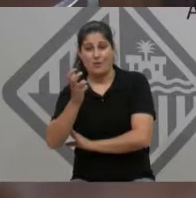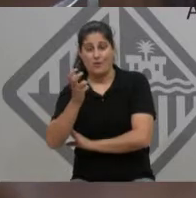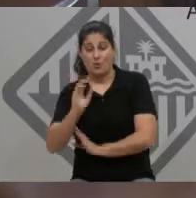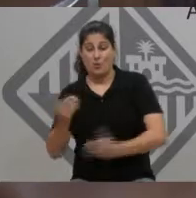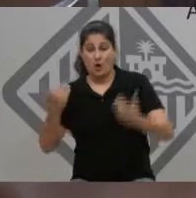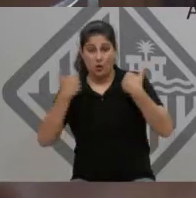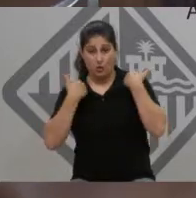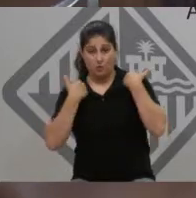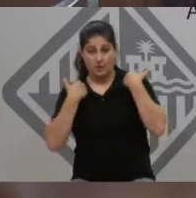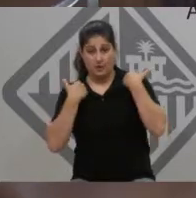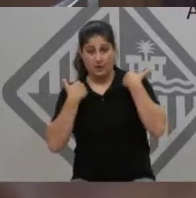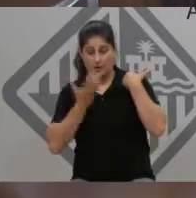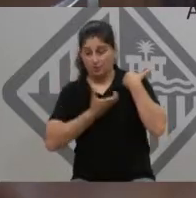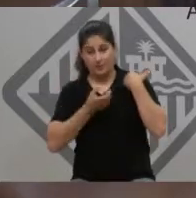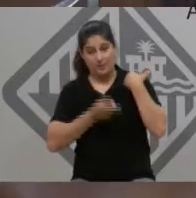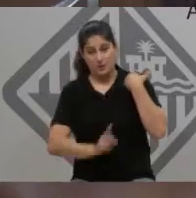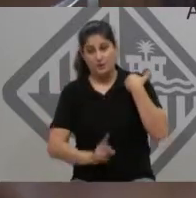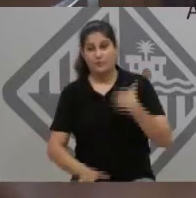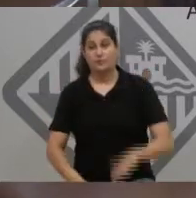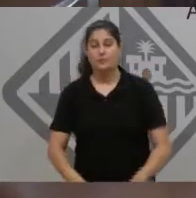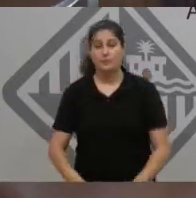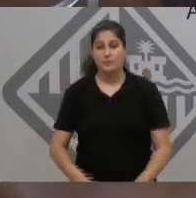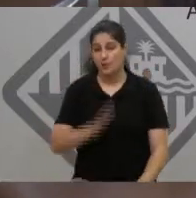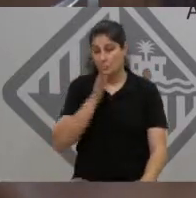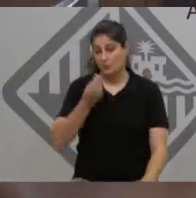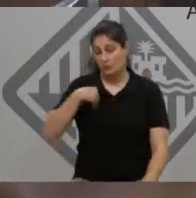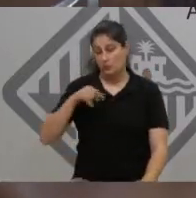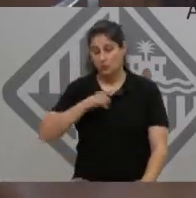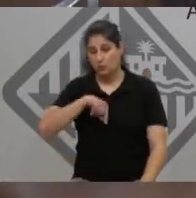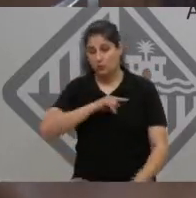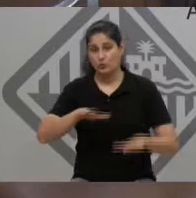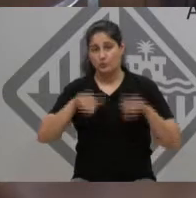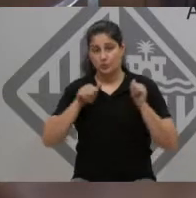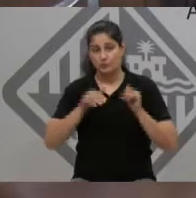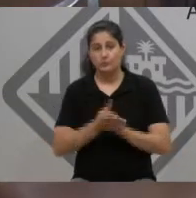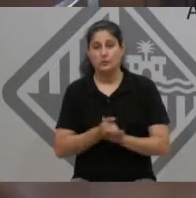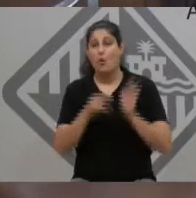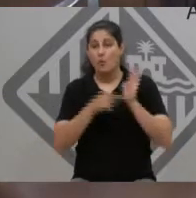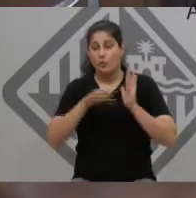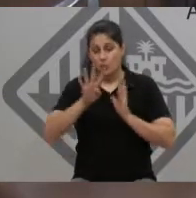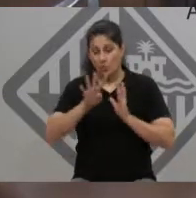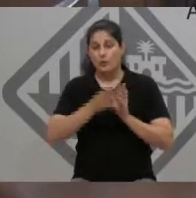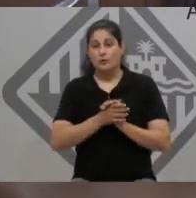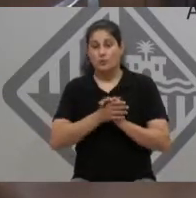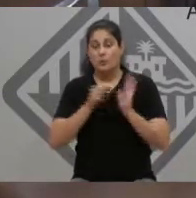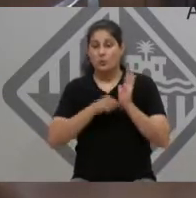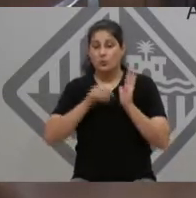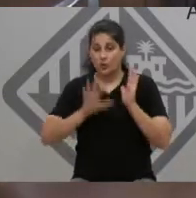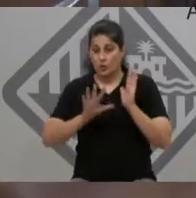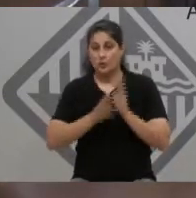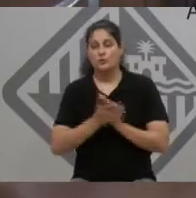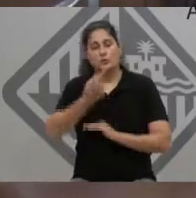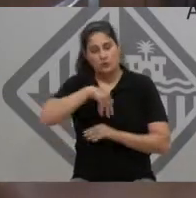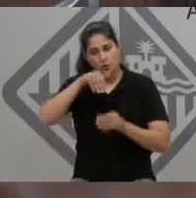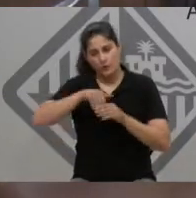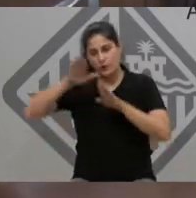competencia municipal, por eso nos vamos a abstener. En el punto 4 y 5 sí que